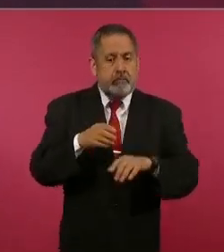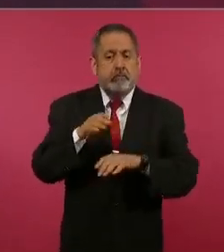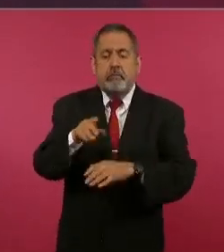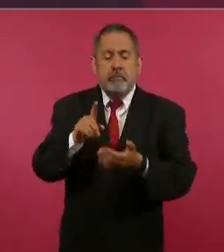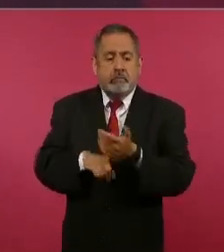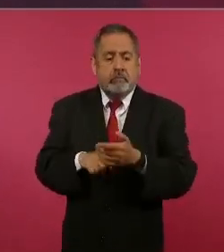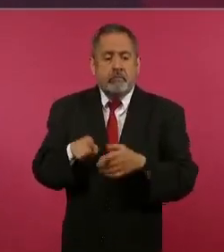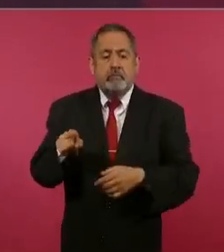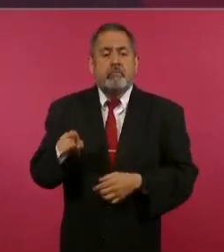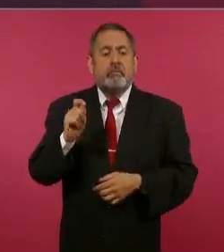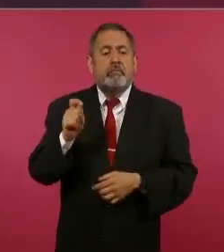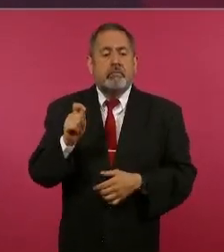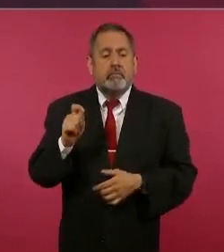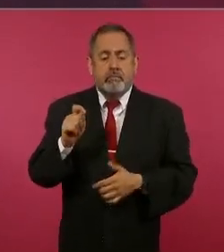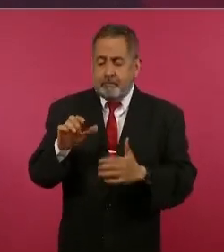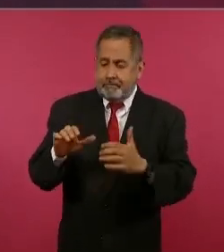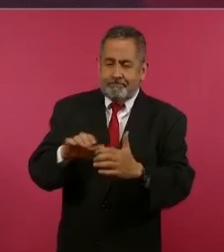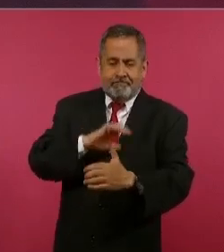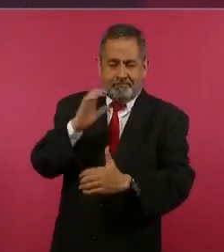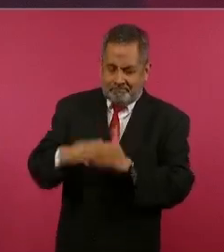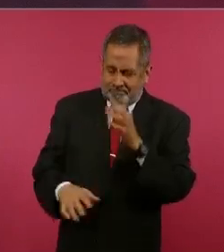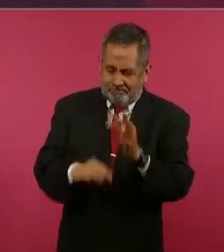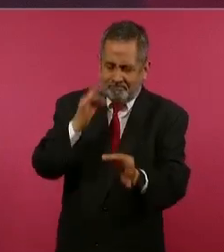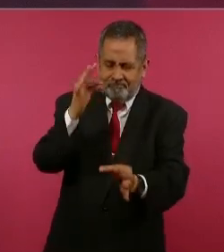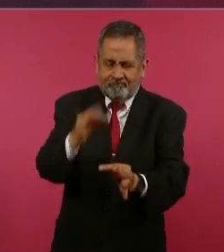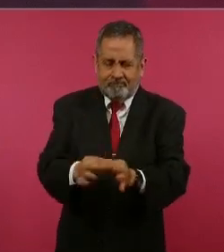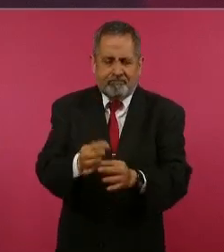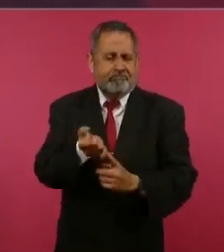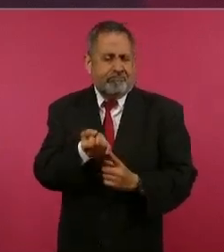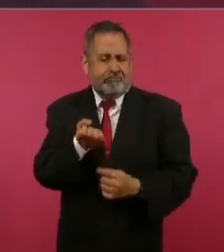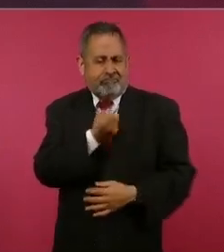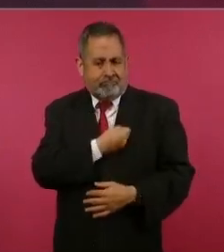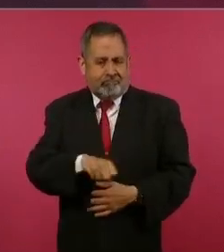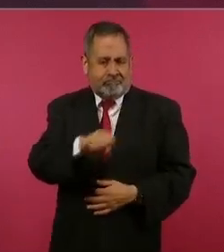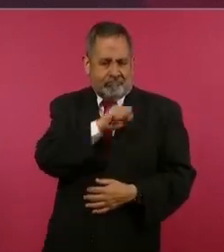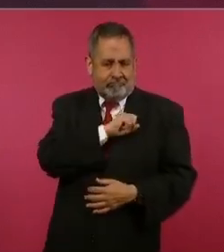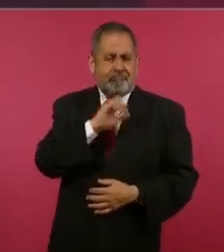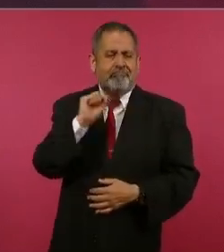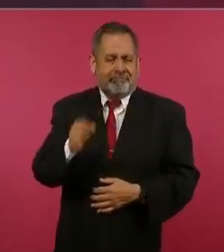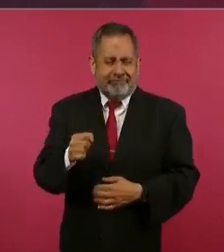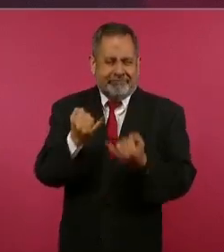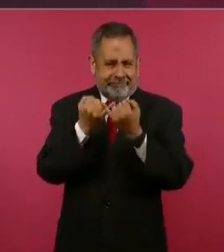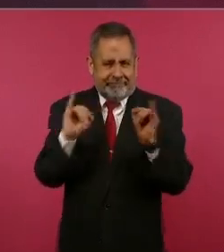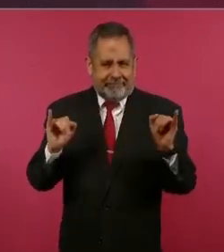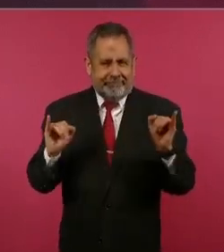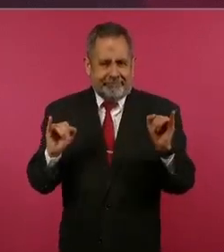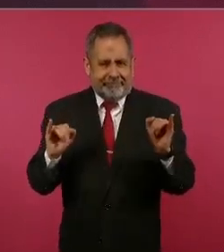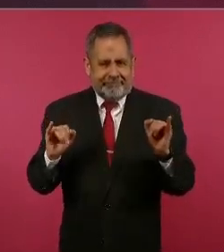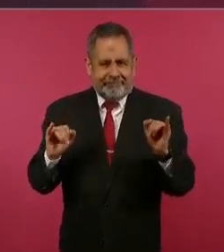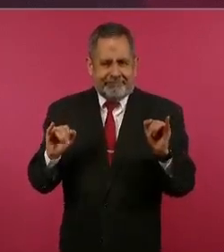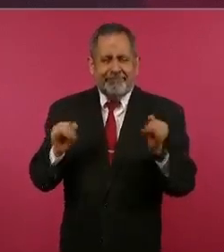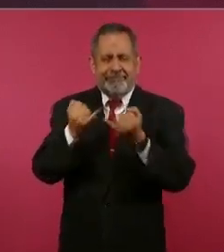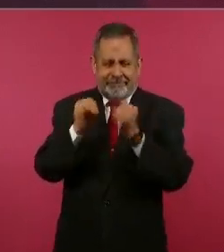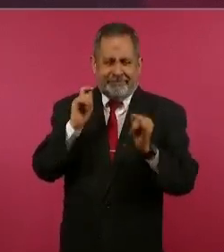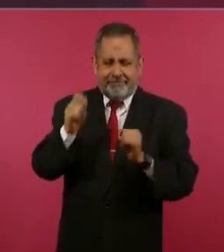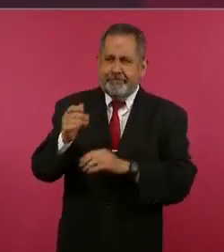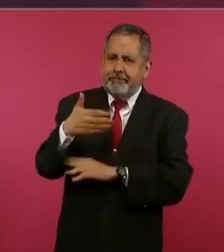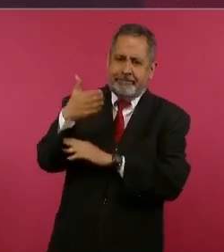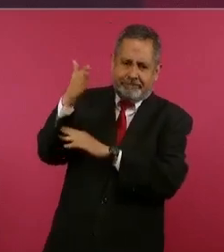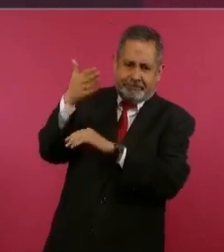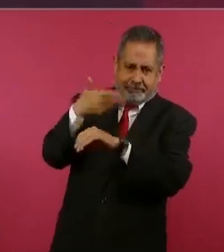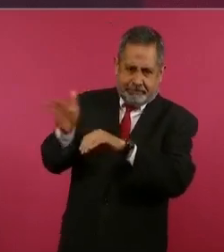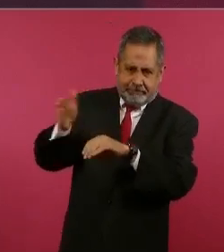dando por terminado el sistema de salud pública, es decir, el plan de salud pública.